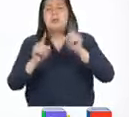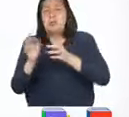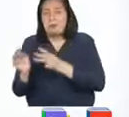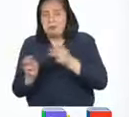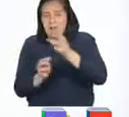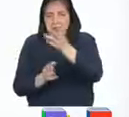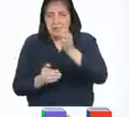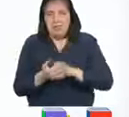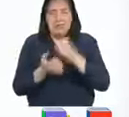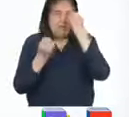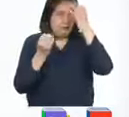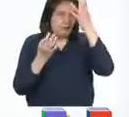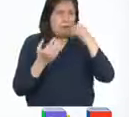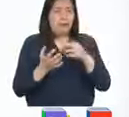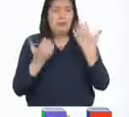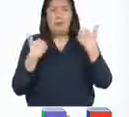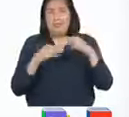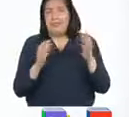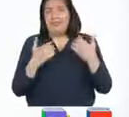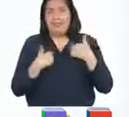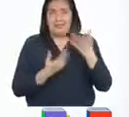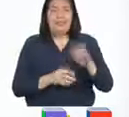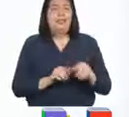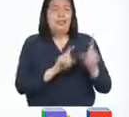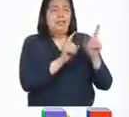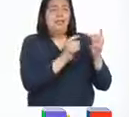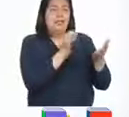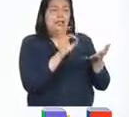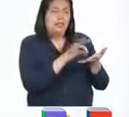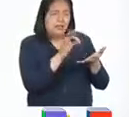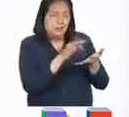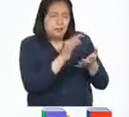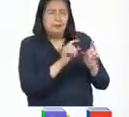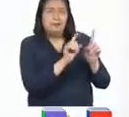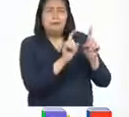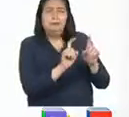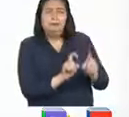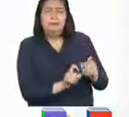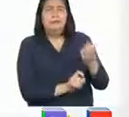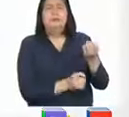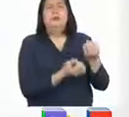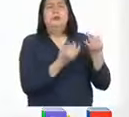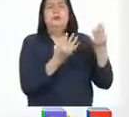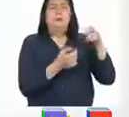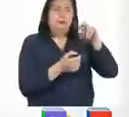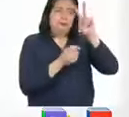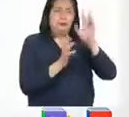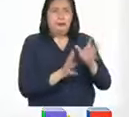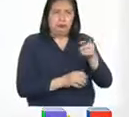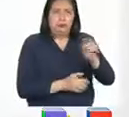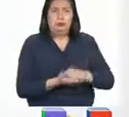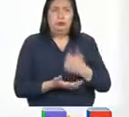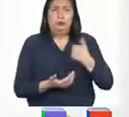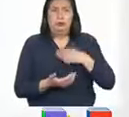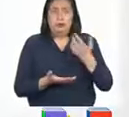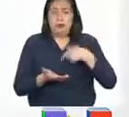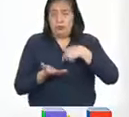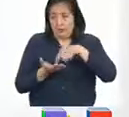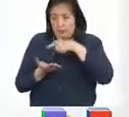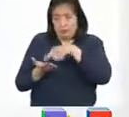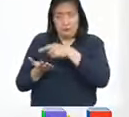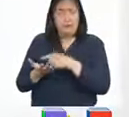hay de representar la información obtenida en el censo sobre la población del Perú. He dividido los envíos